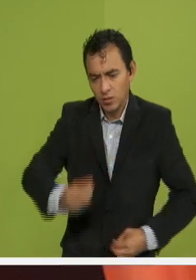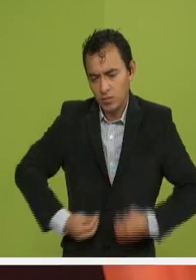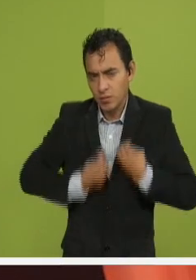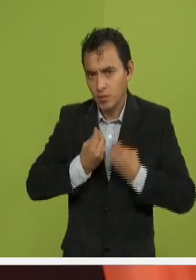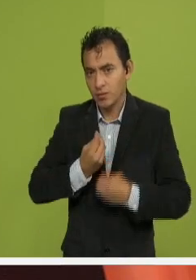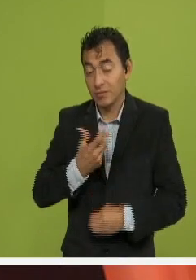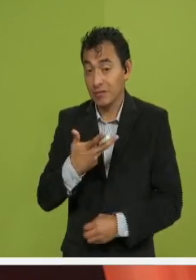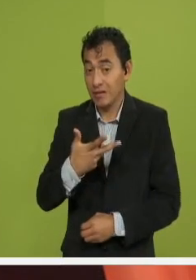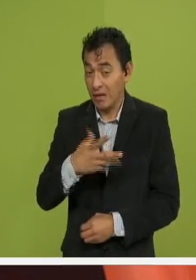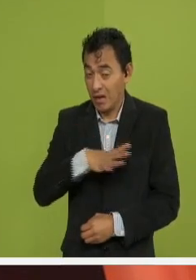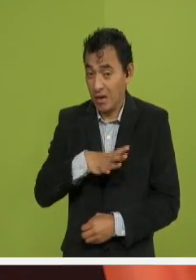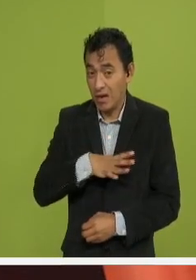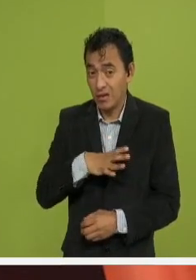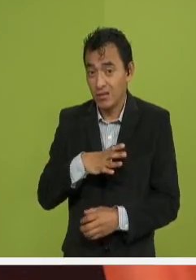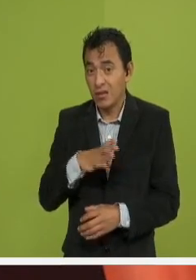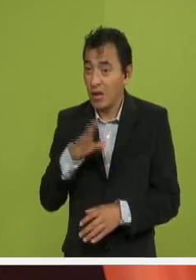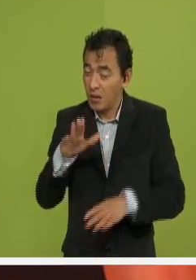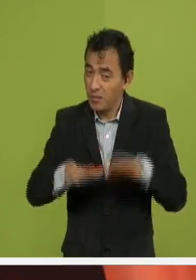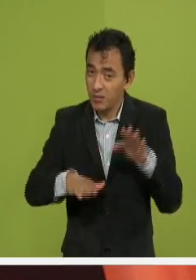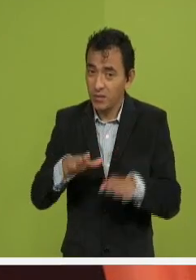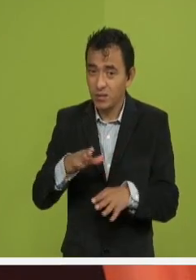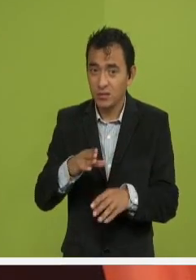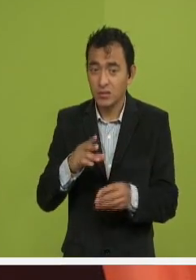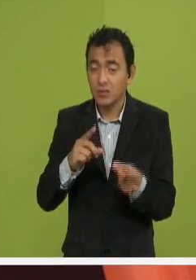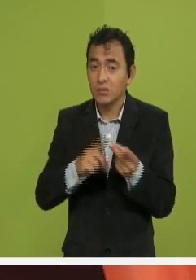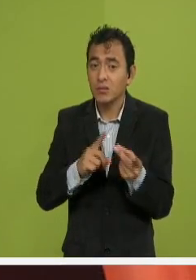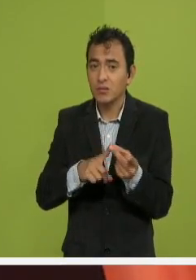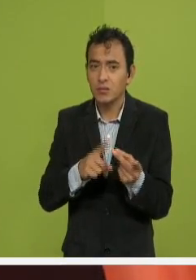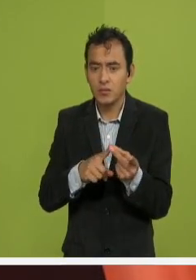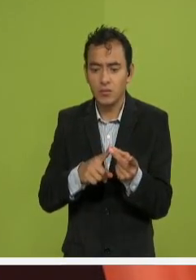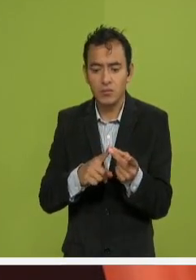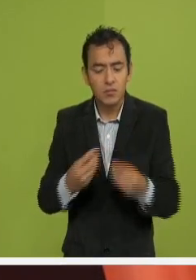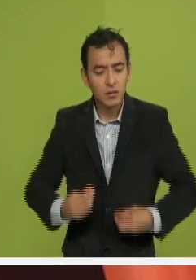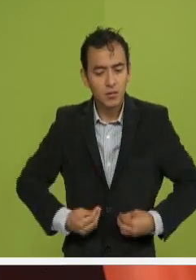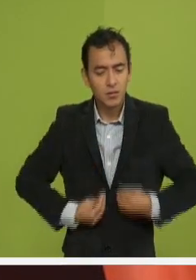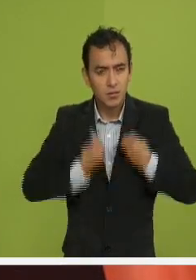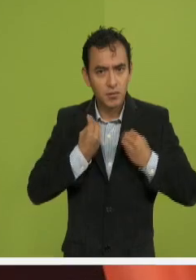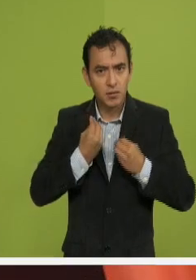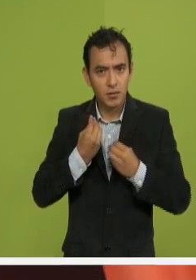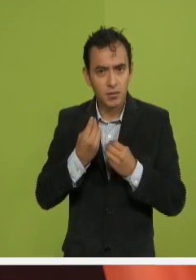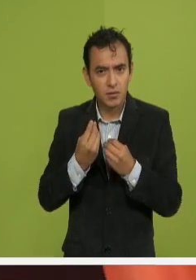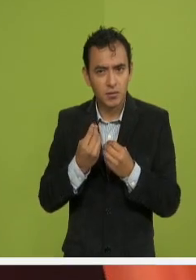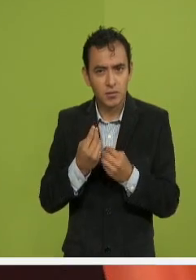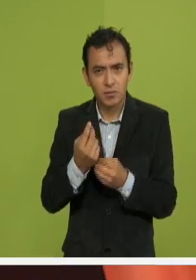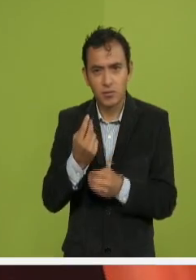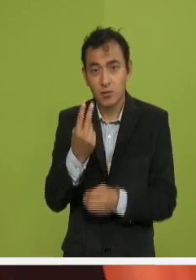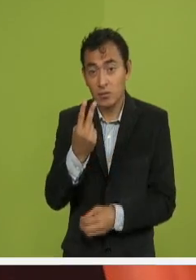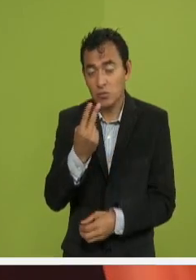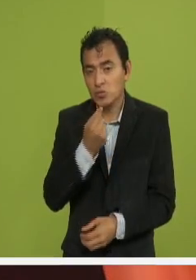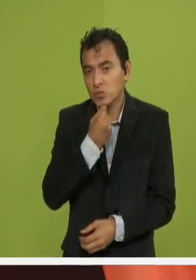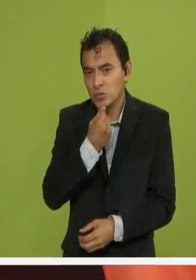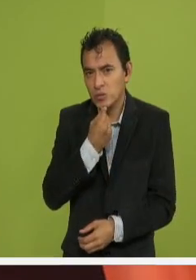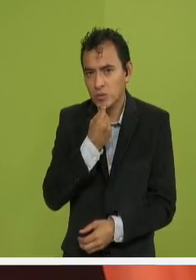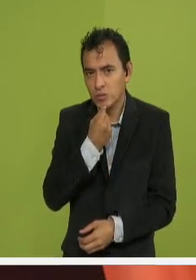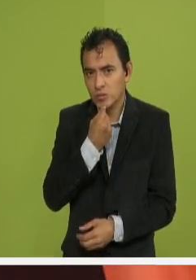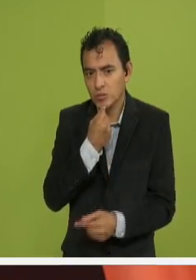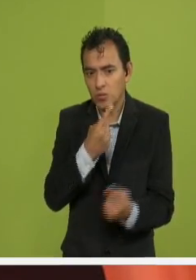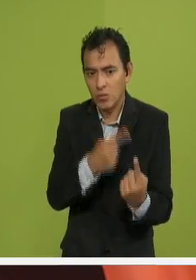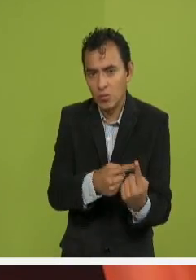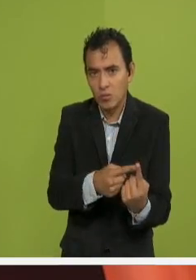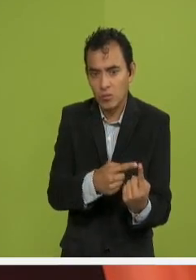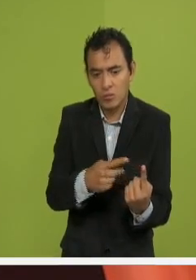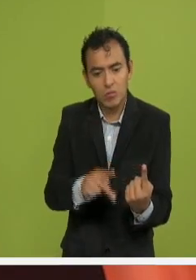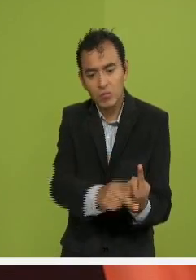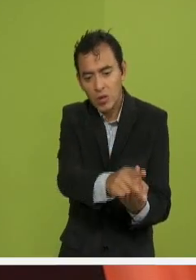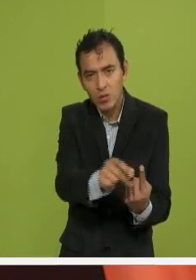casos drásticos en donde ya en una vida desarrollada de dos niños, uno que se queda en el